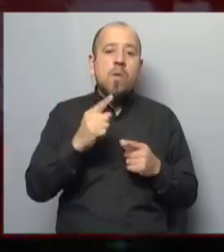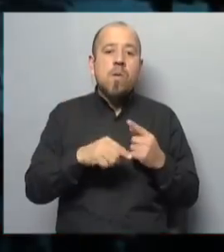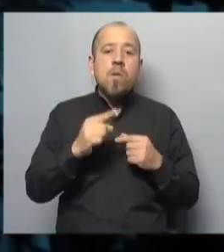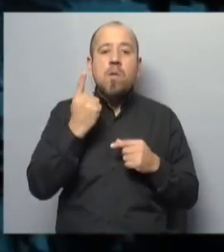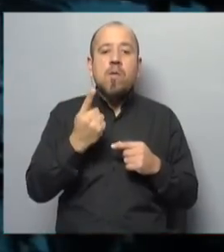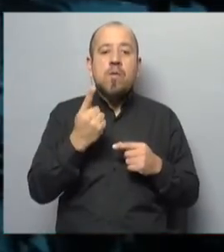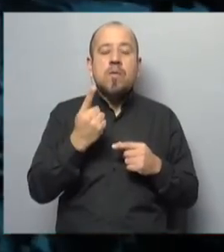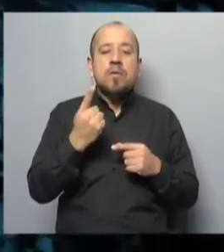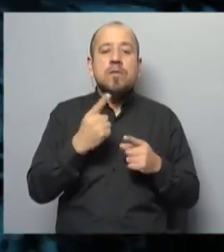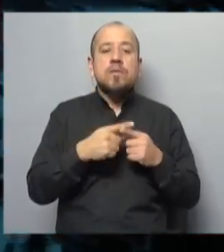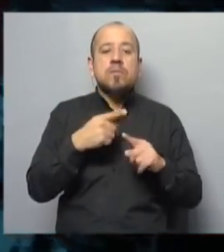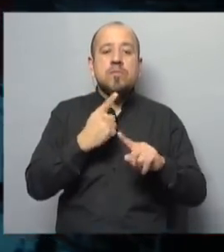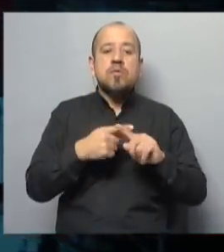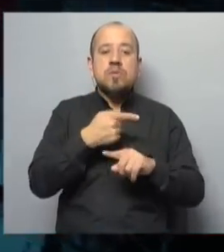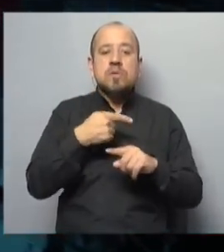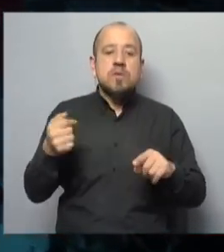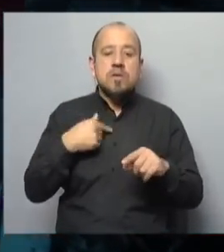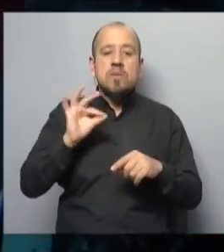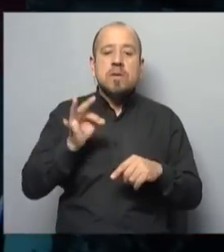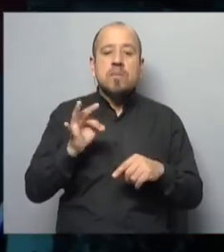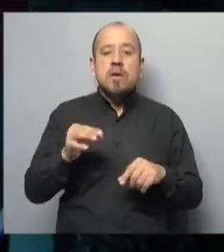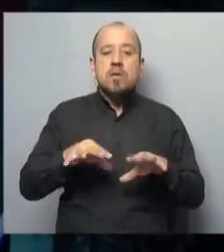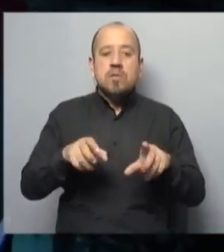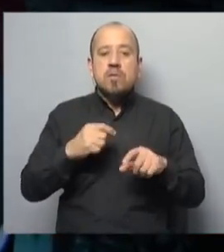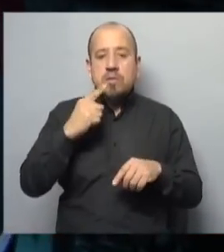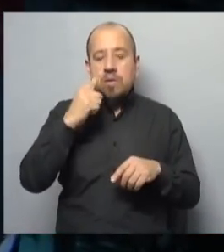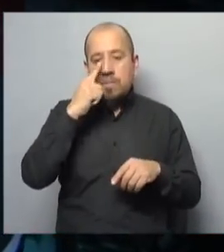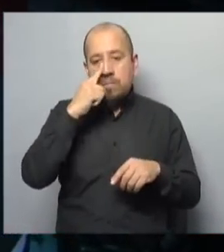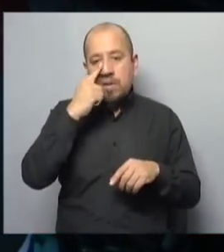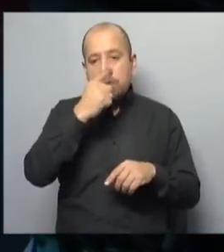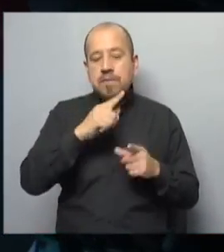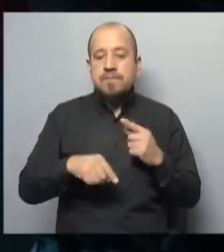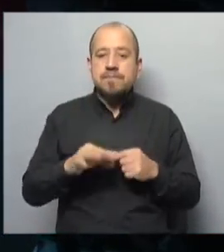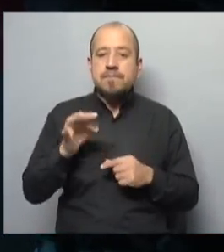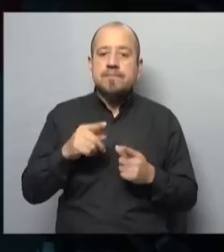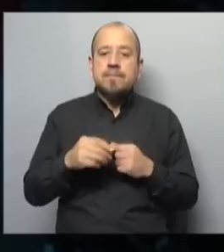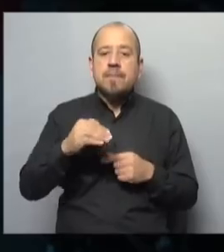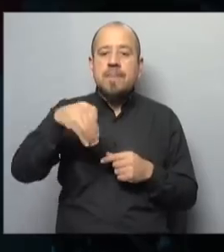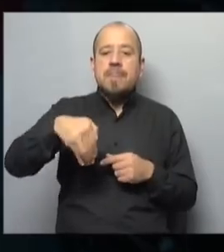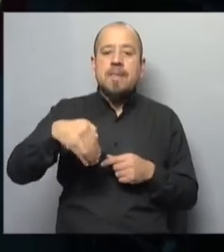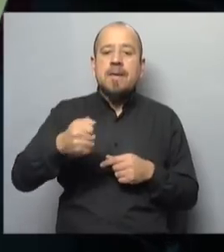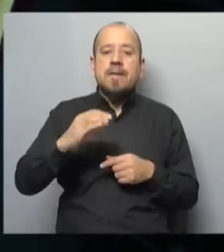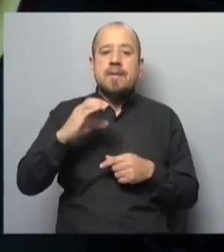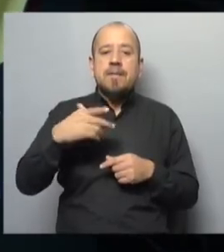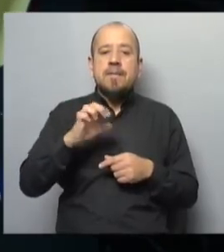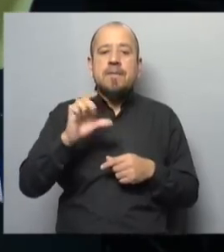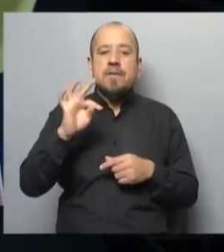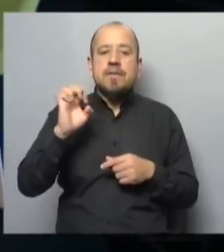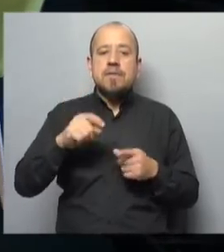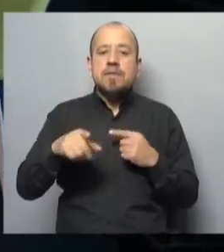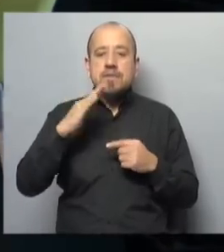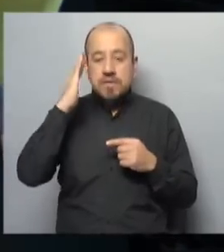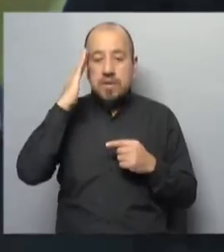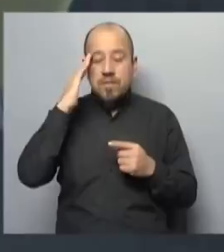por semana o cada quince días mi hermano vive minas de hecho ahora se puede montar ese tiempo ya sabía que le decían machete a él si